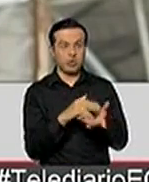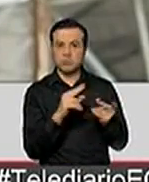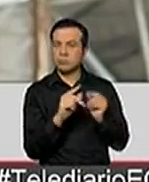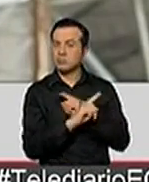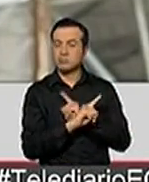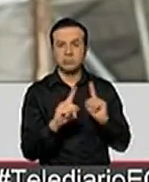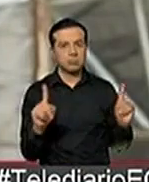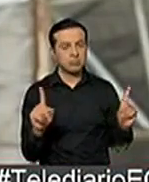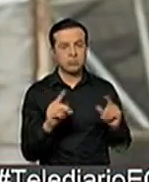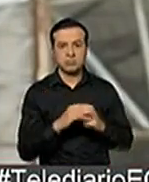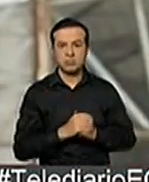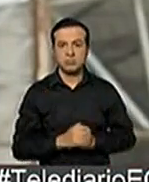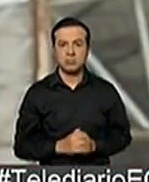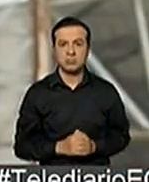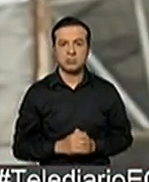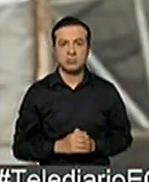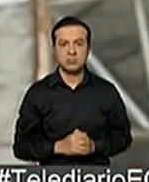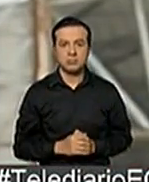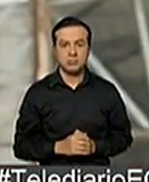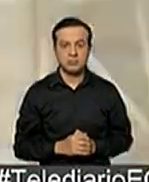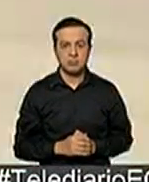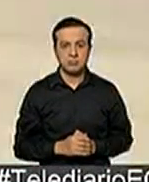país.